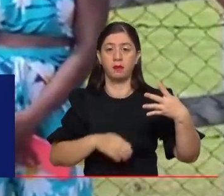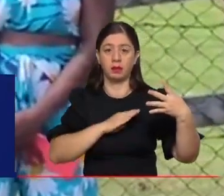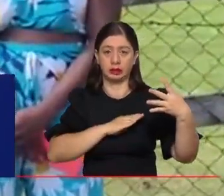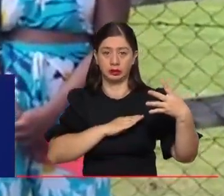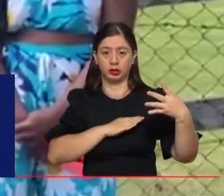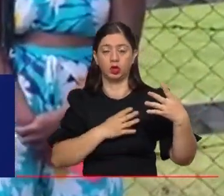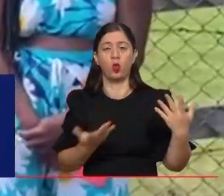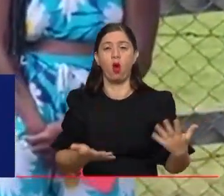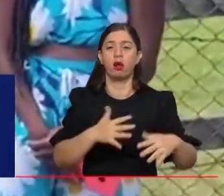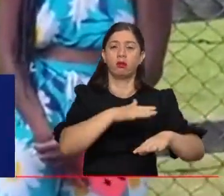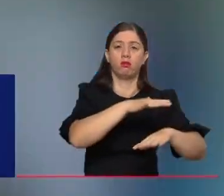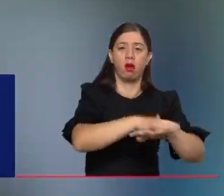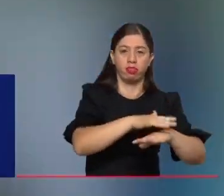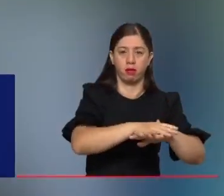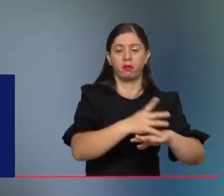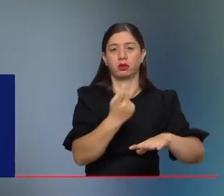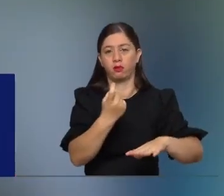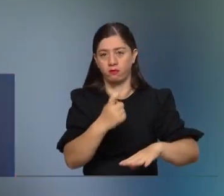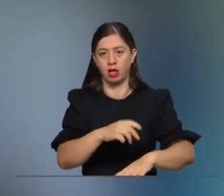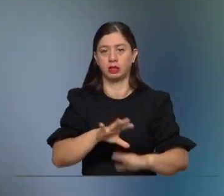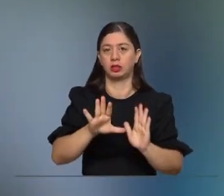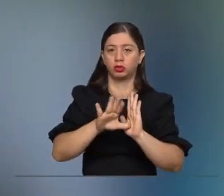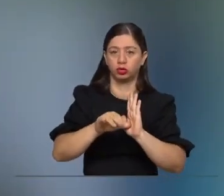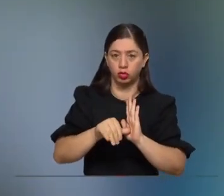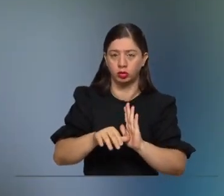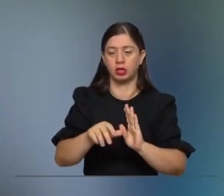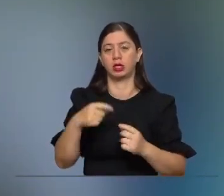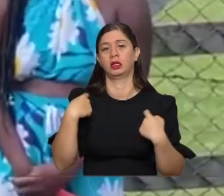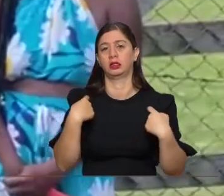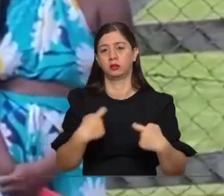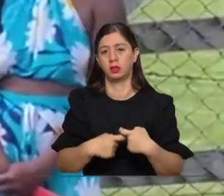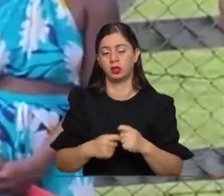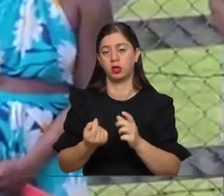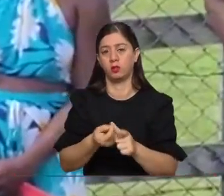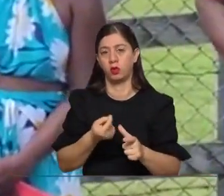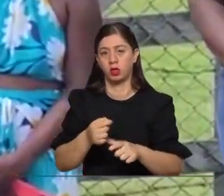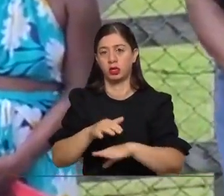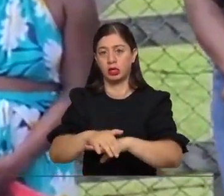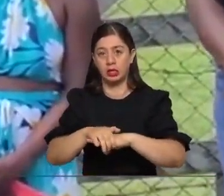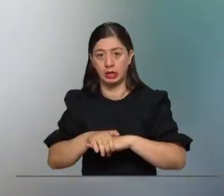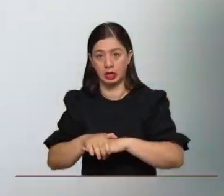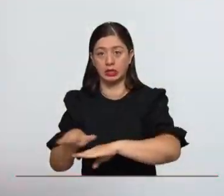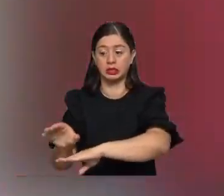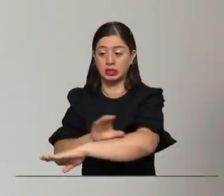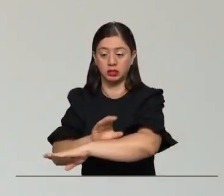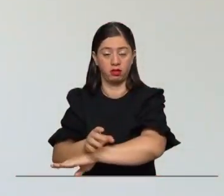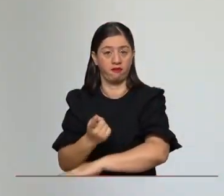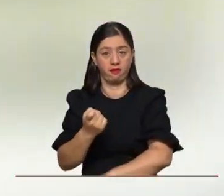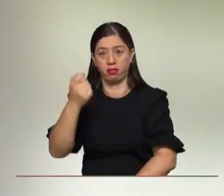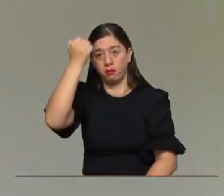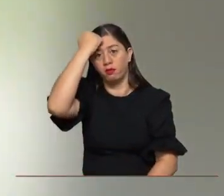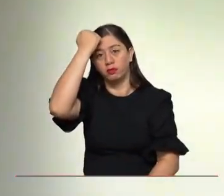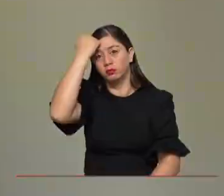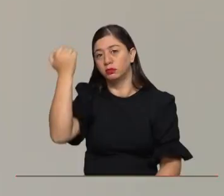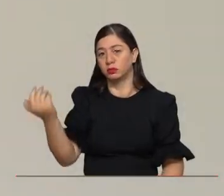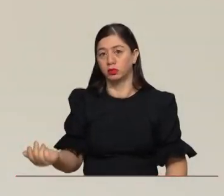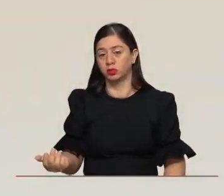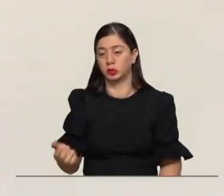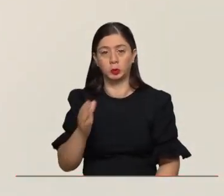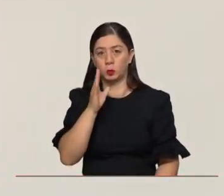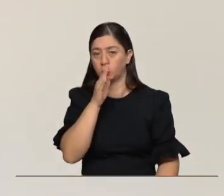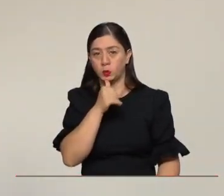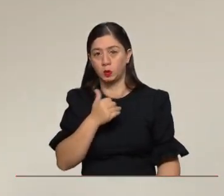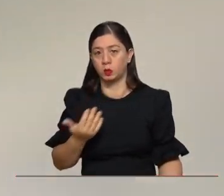las áreas de matemáticas, sociales, español, biología, inglés e informática. No cuentan con